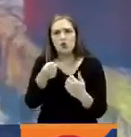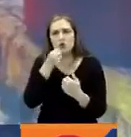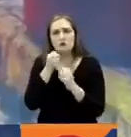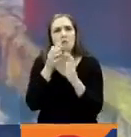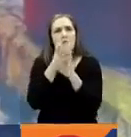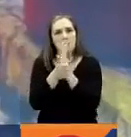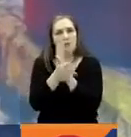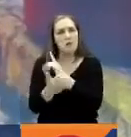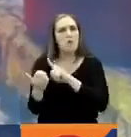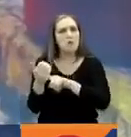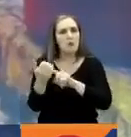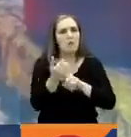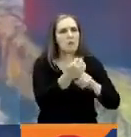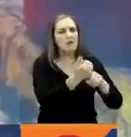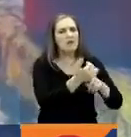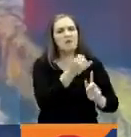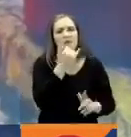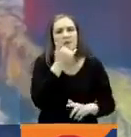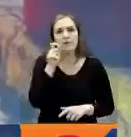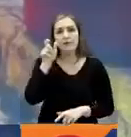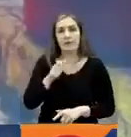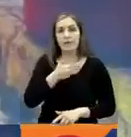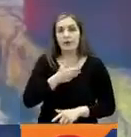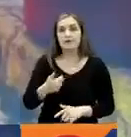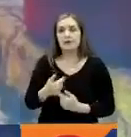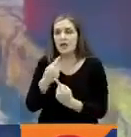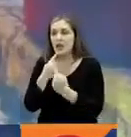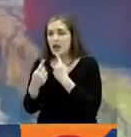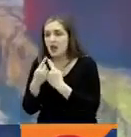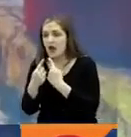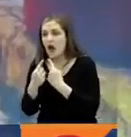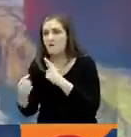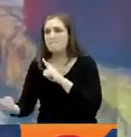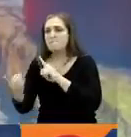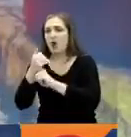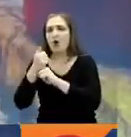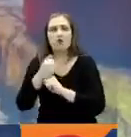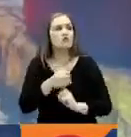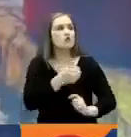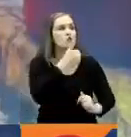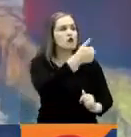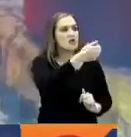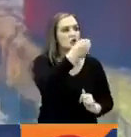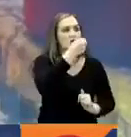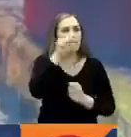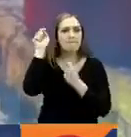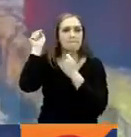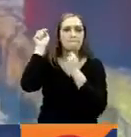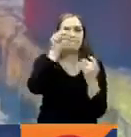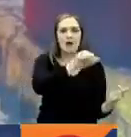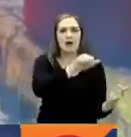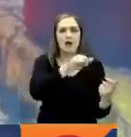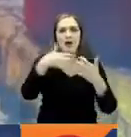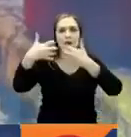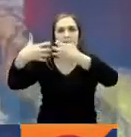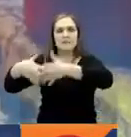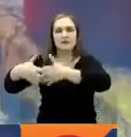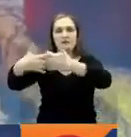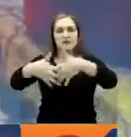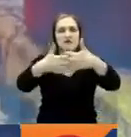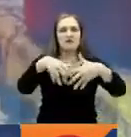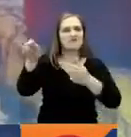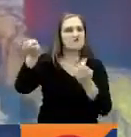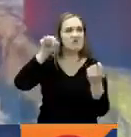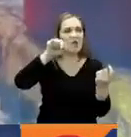el día del presidente. Por ejemplo, le dio una gran noticia al país, una gran inversión de dólares llegará por parte de los